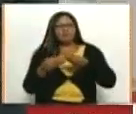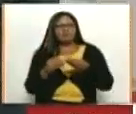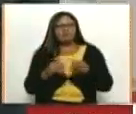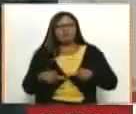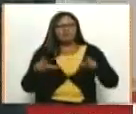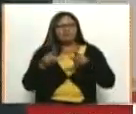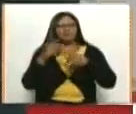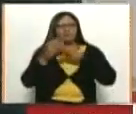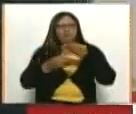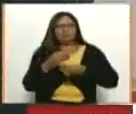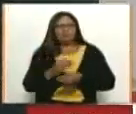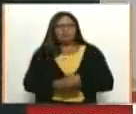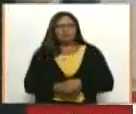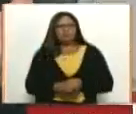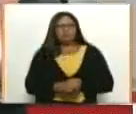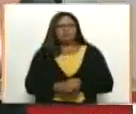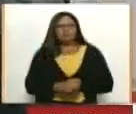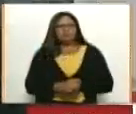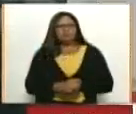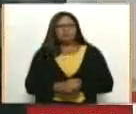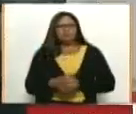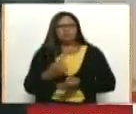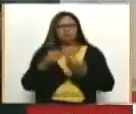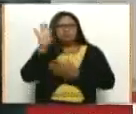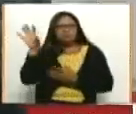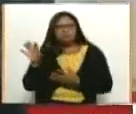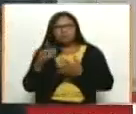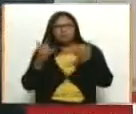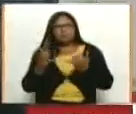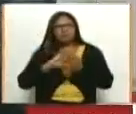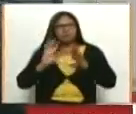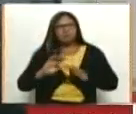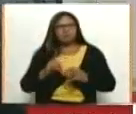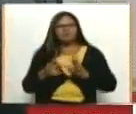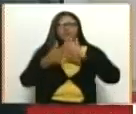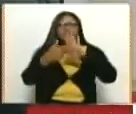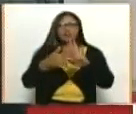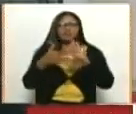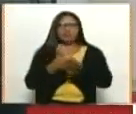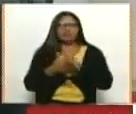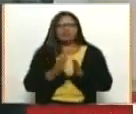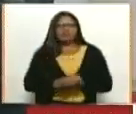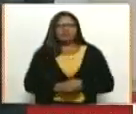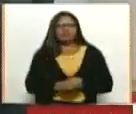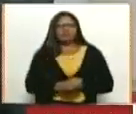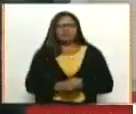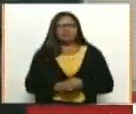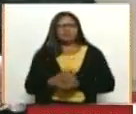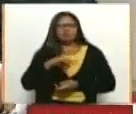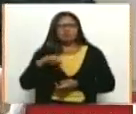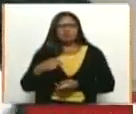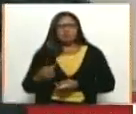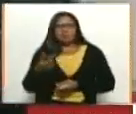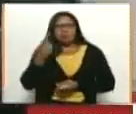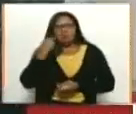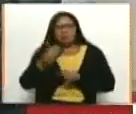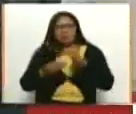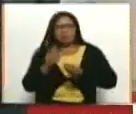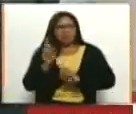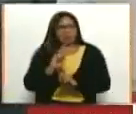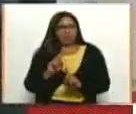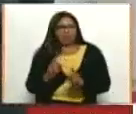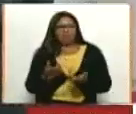hacerlo. Y el hecho de que tantos países hayan hecho es muestra de eso, es muestra de que no es poca cosa lo que hacemos. Pues, o sea,